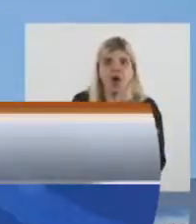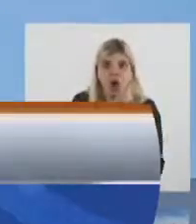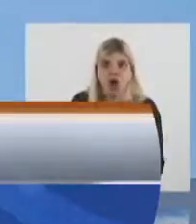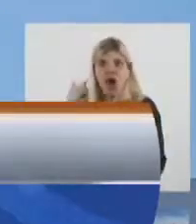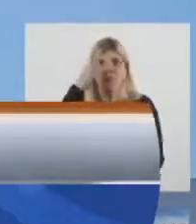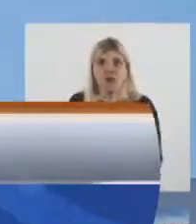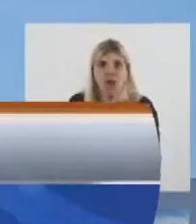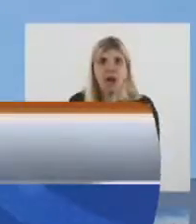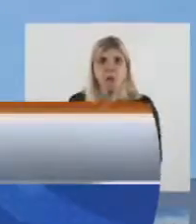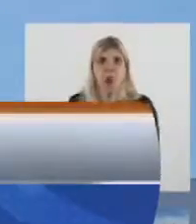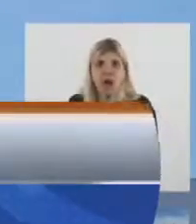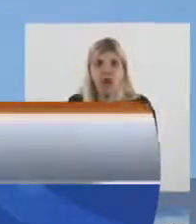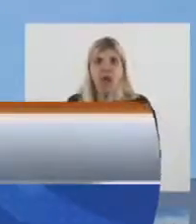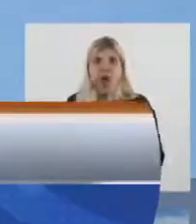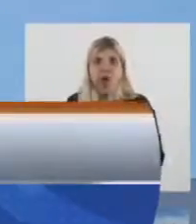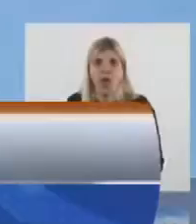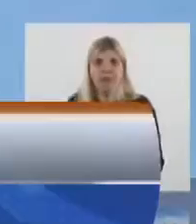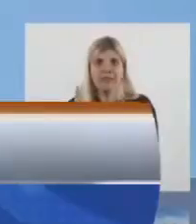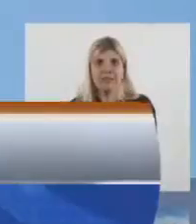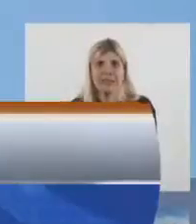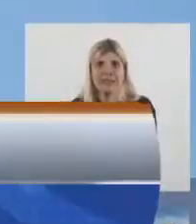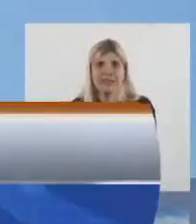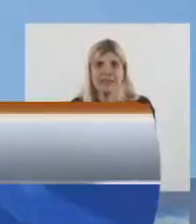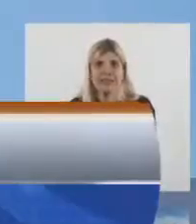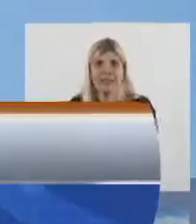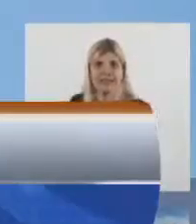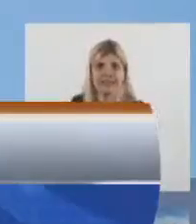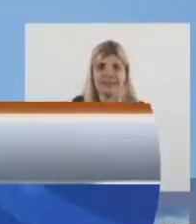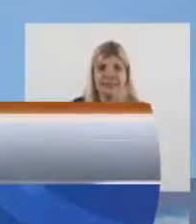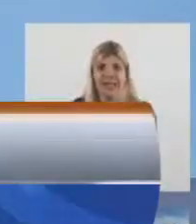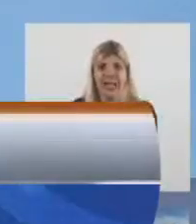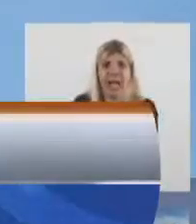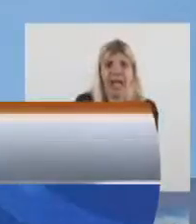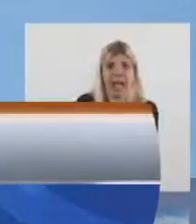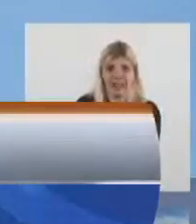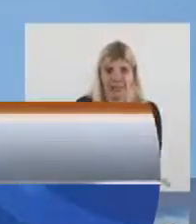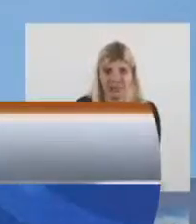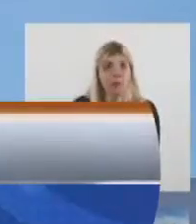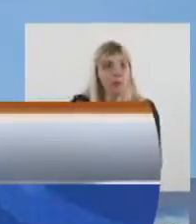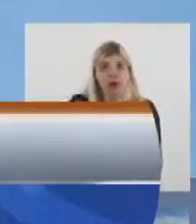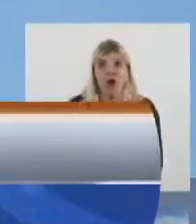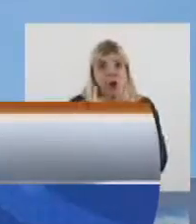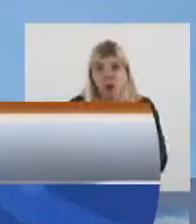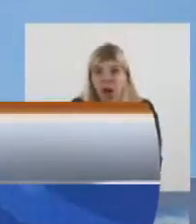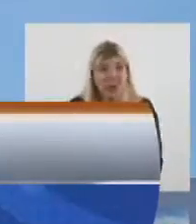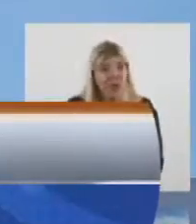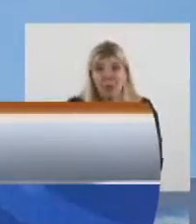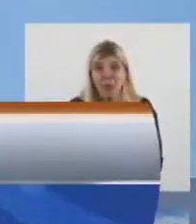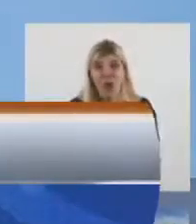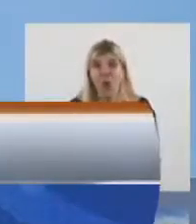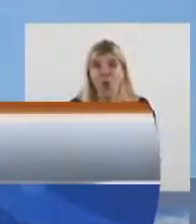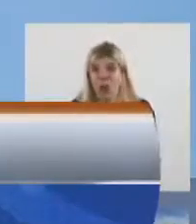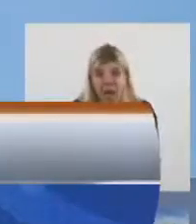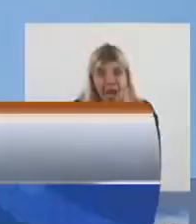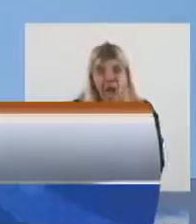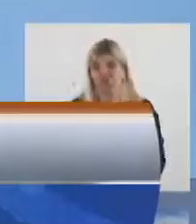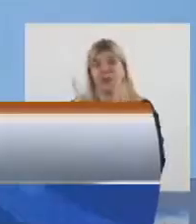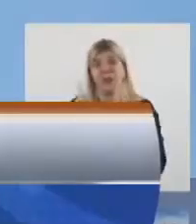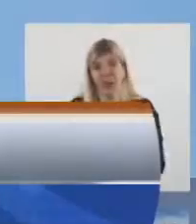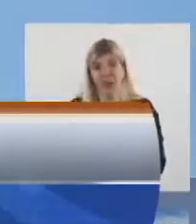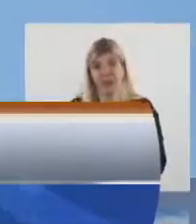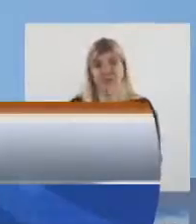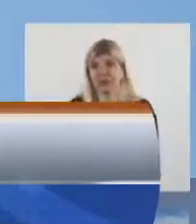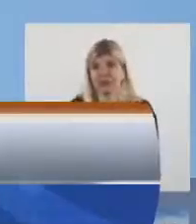y morir pero en el mientras tanto tenemos que tener presente que hay que seguir cuidándose de acuerdo para